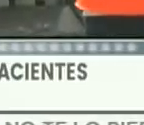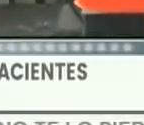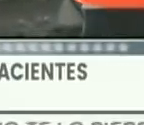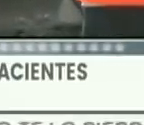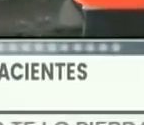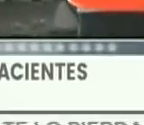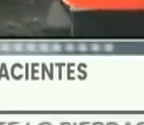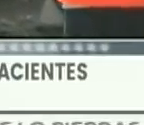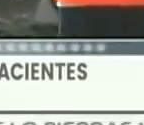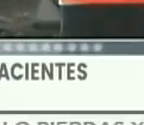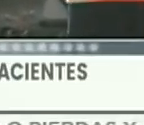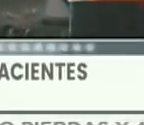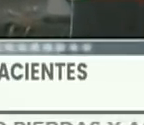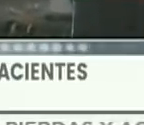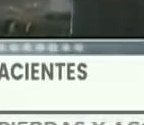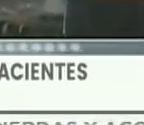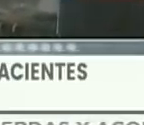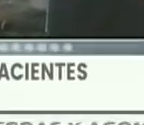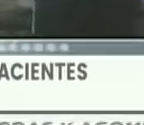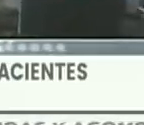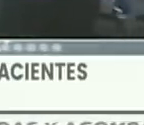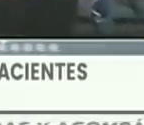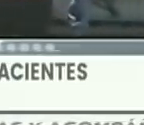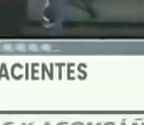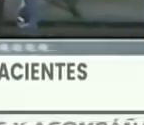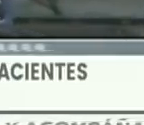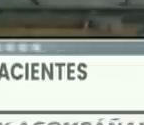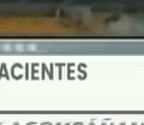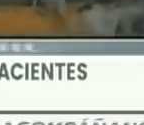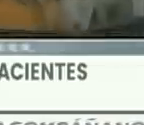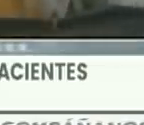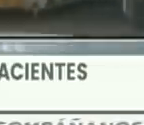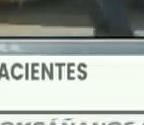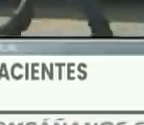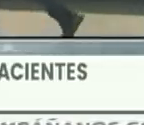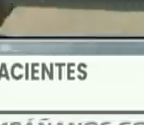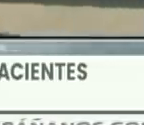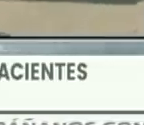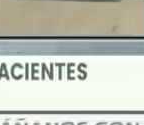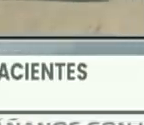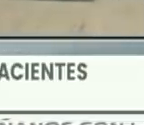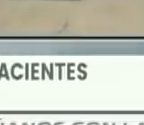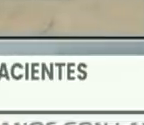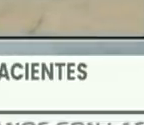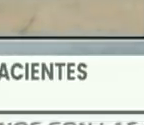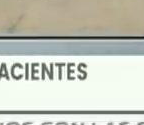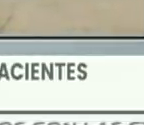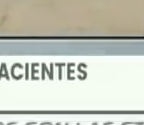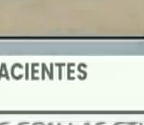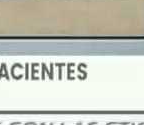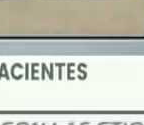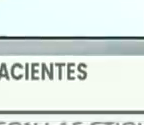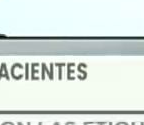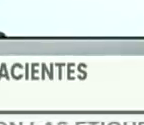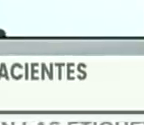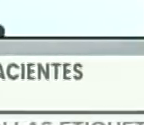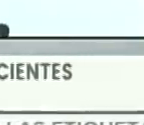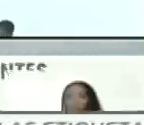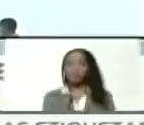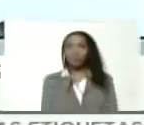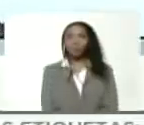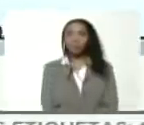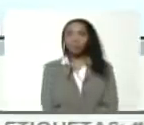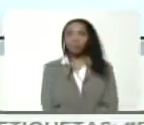imponer una guerra fría contra China, lo decía, la República Popular China se ha convertido en una potencia humanitaria, no